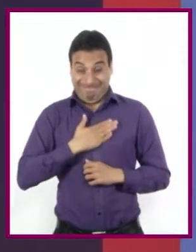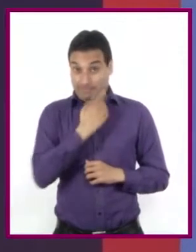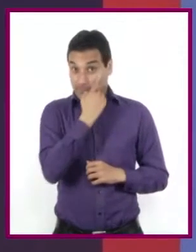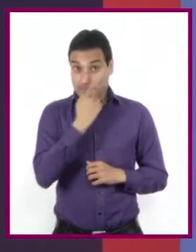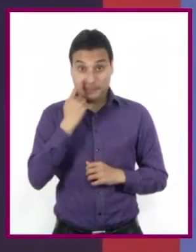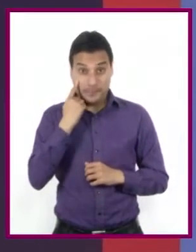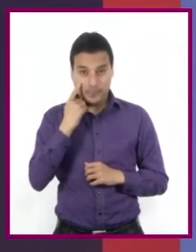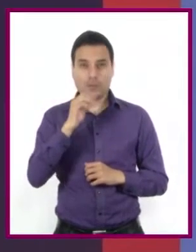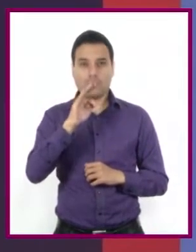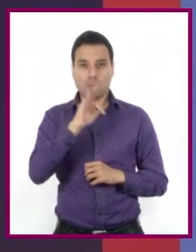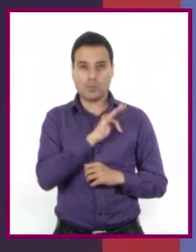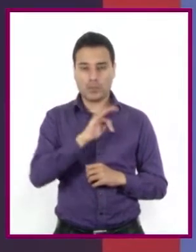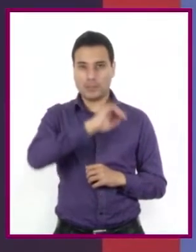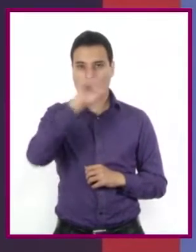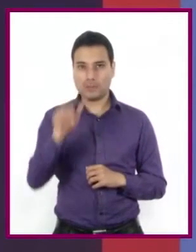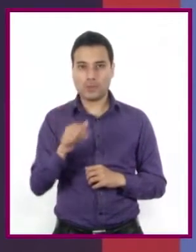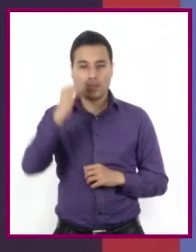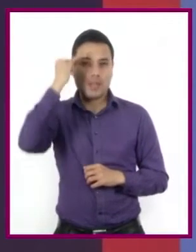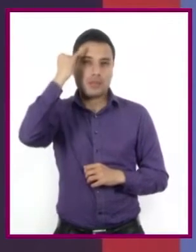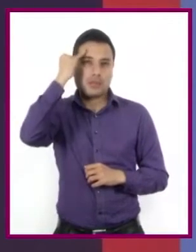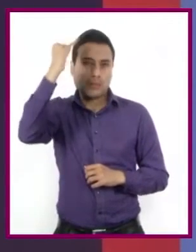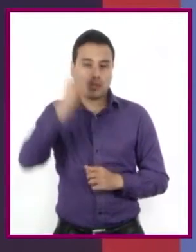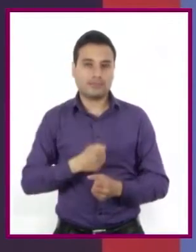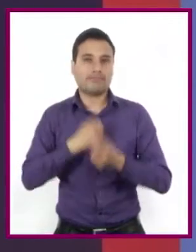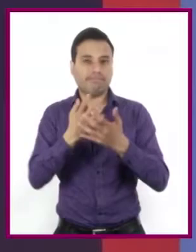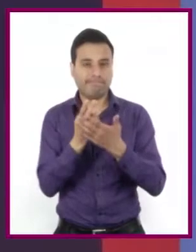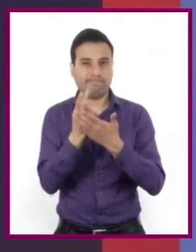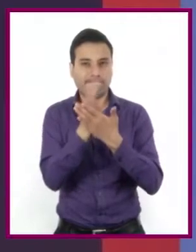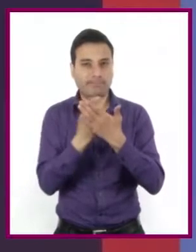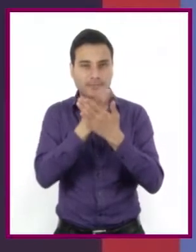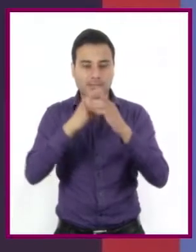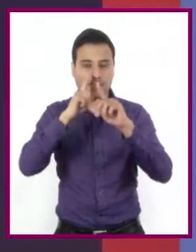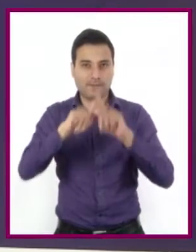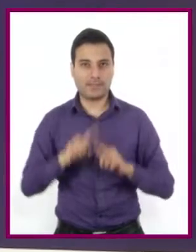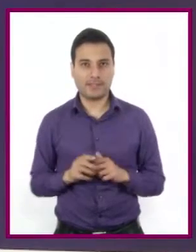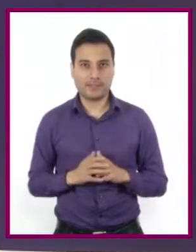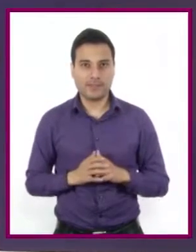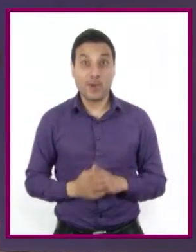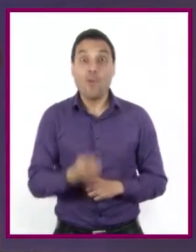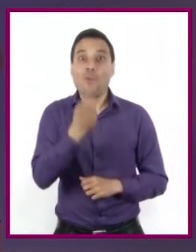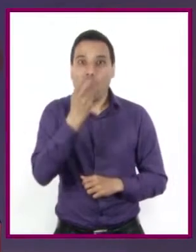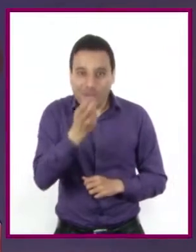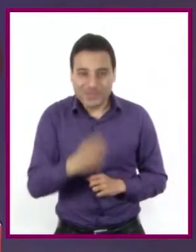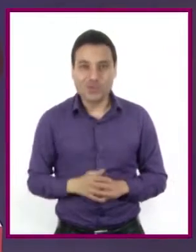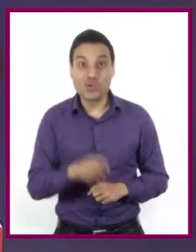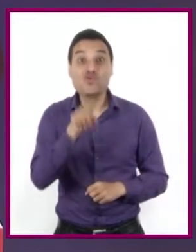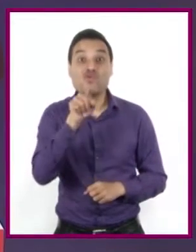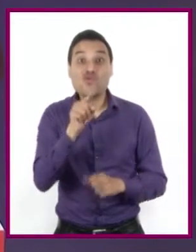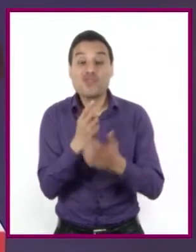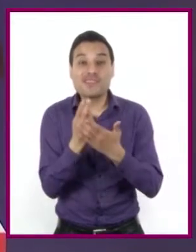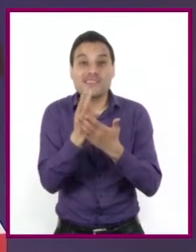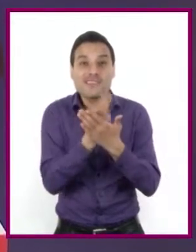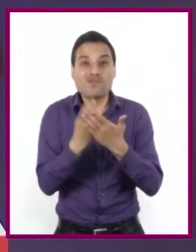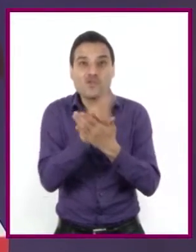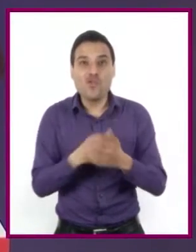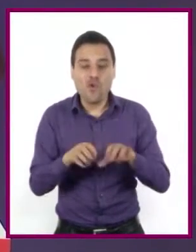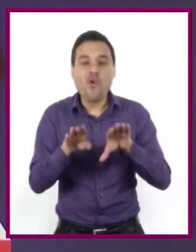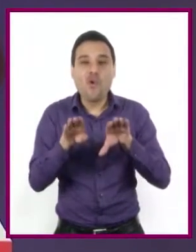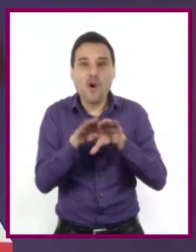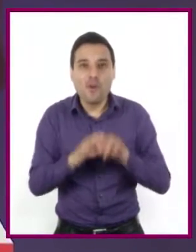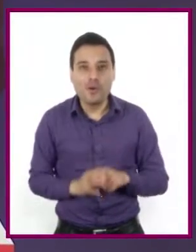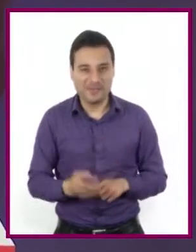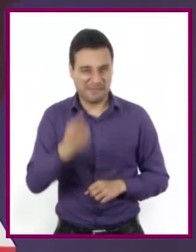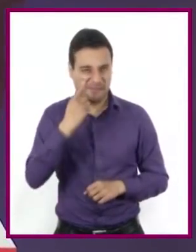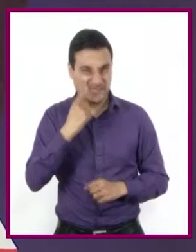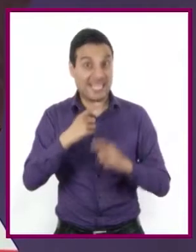los objetos de esa manera, tal como aparecen a la vista. Por eso, este dibujo lo elaboraremos de una manera